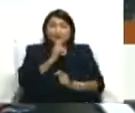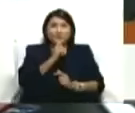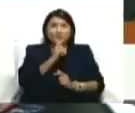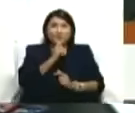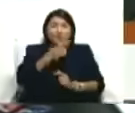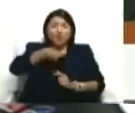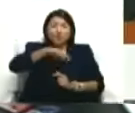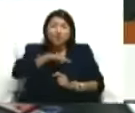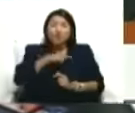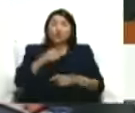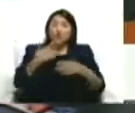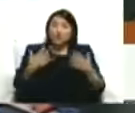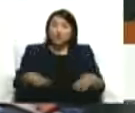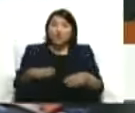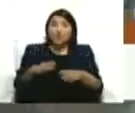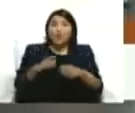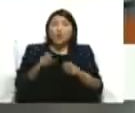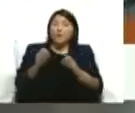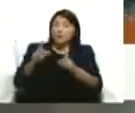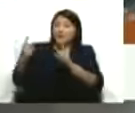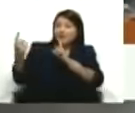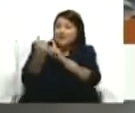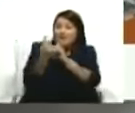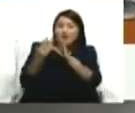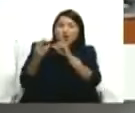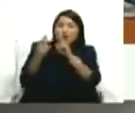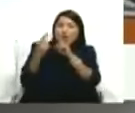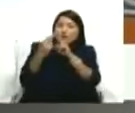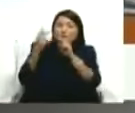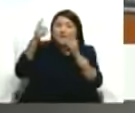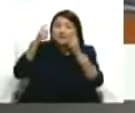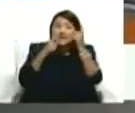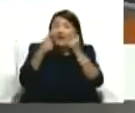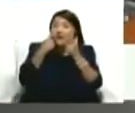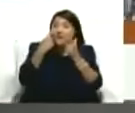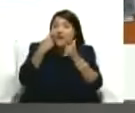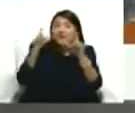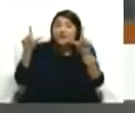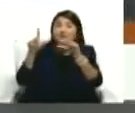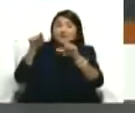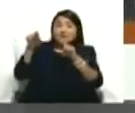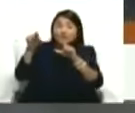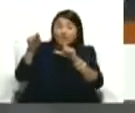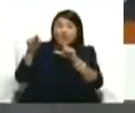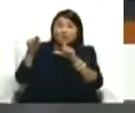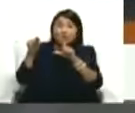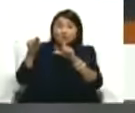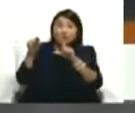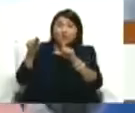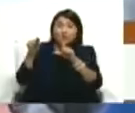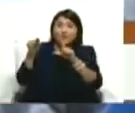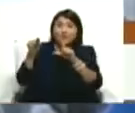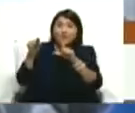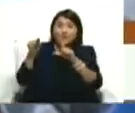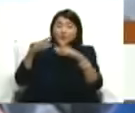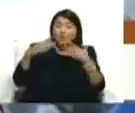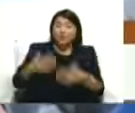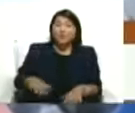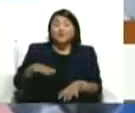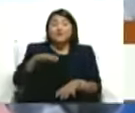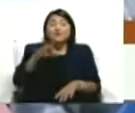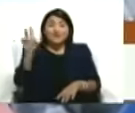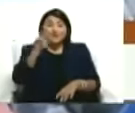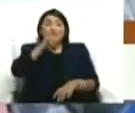oportunidad de conocerlo. De conocerlo en pantalla, que cambió la historia de este